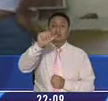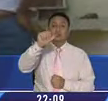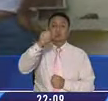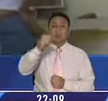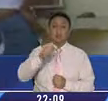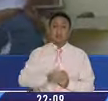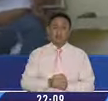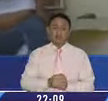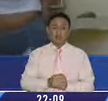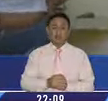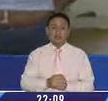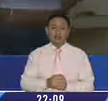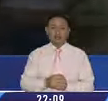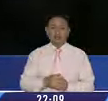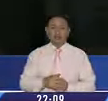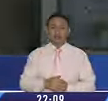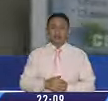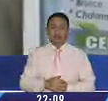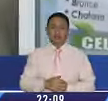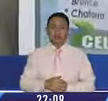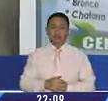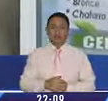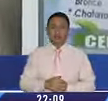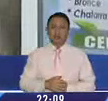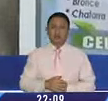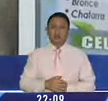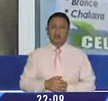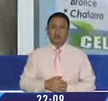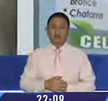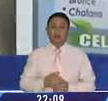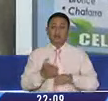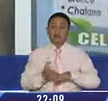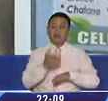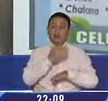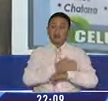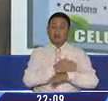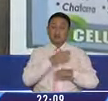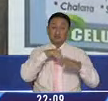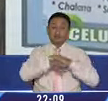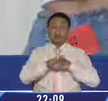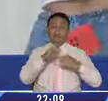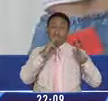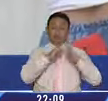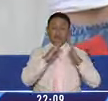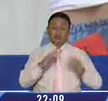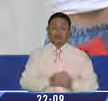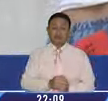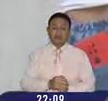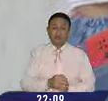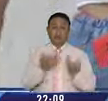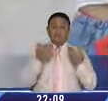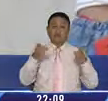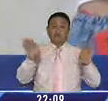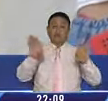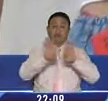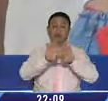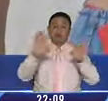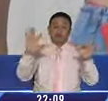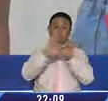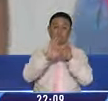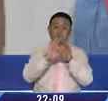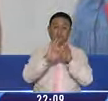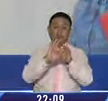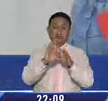de 50 años de edad. Había ingresado minutos antes hasta ese domicilio. Cerró las puertas con los candados